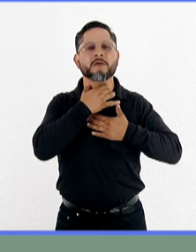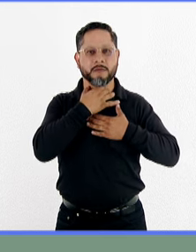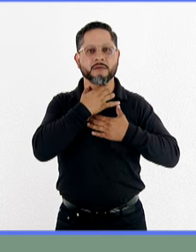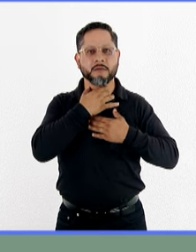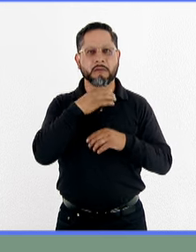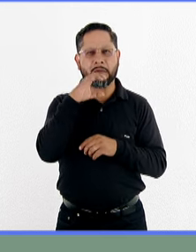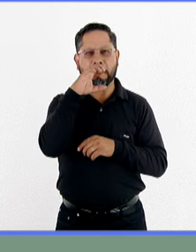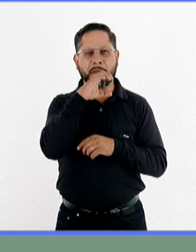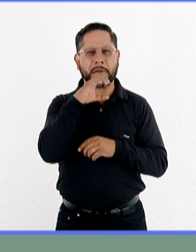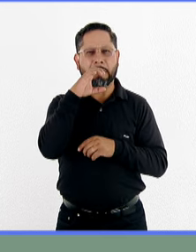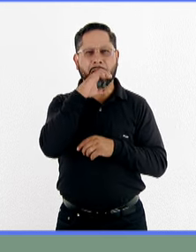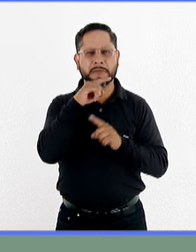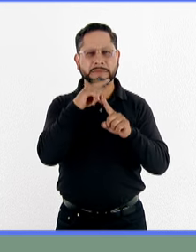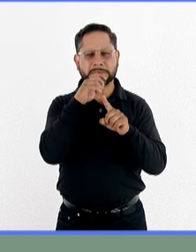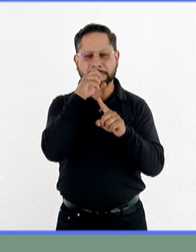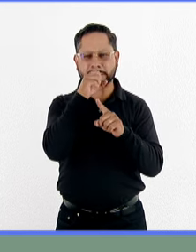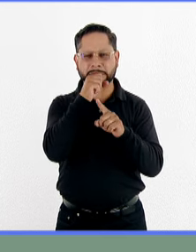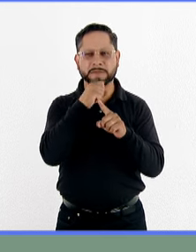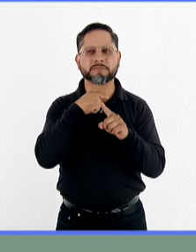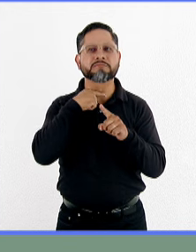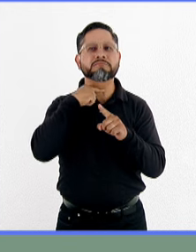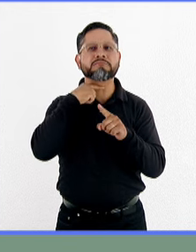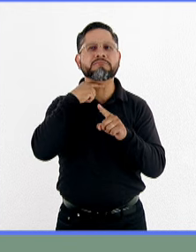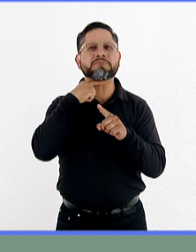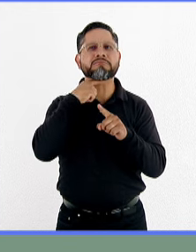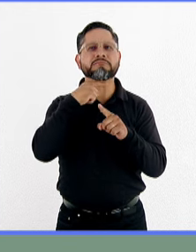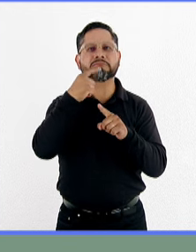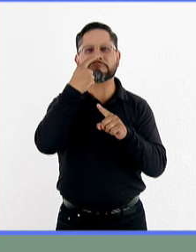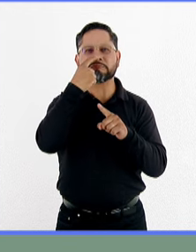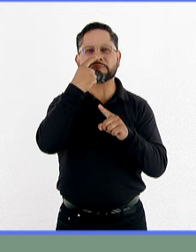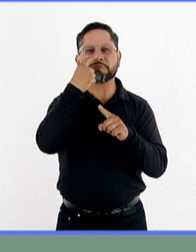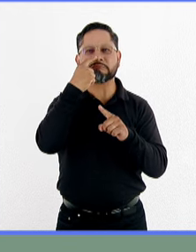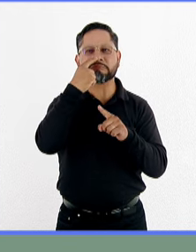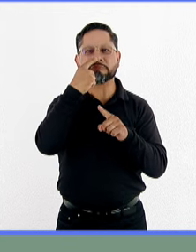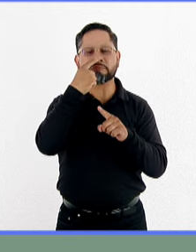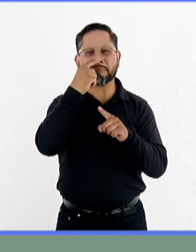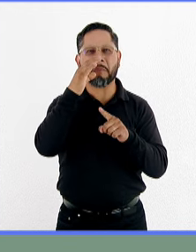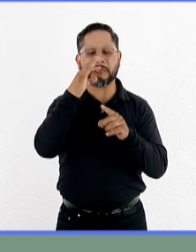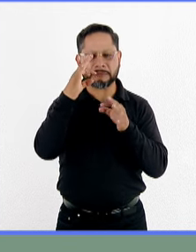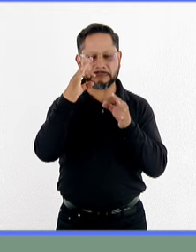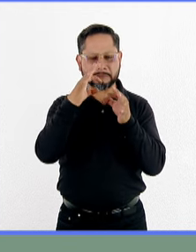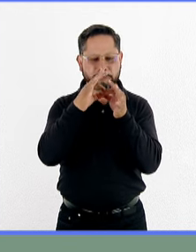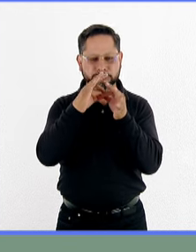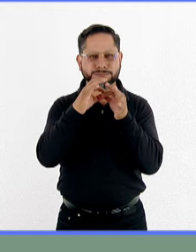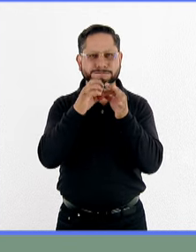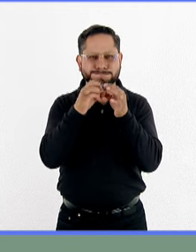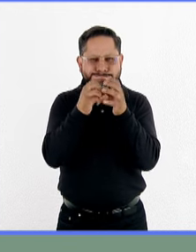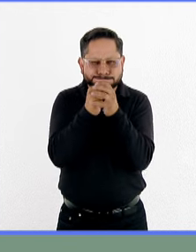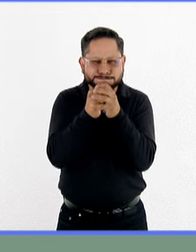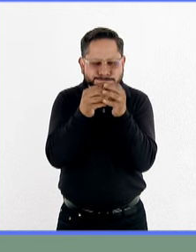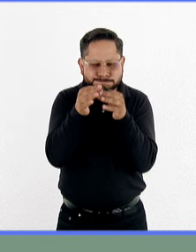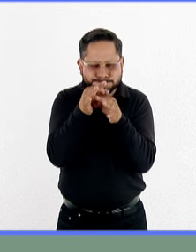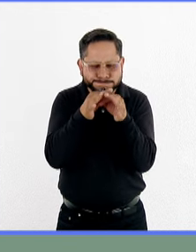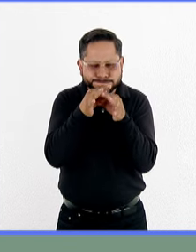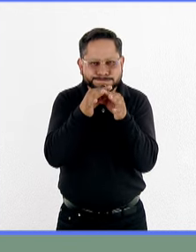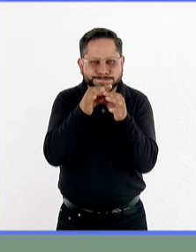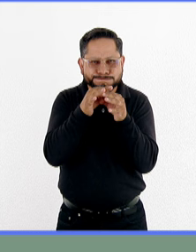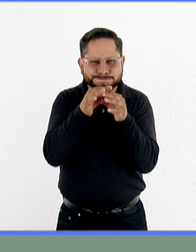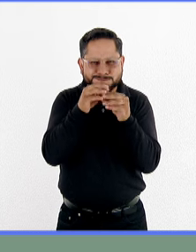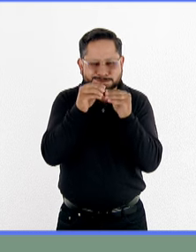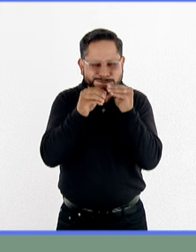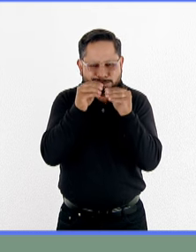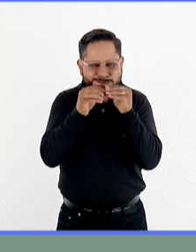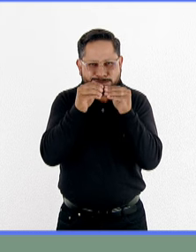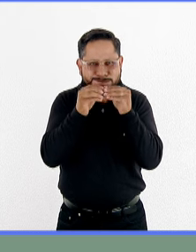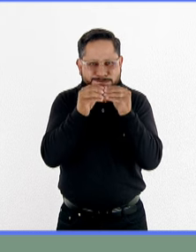del cuerpo y esté totalmente humidificado. La nariz actúa, además, como un filtro que atrapa y elimina las partículas de gran tamaño.